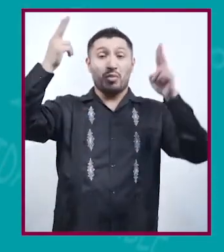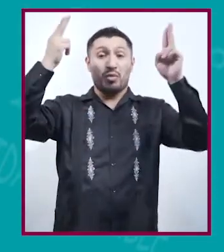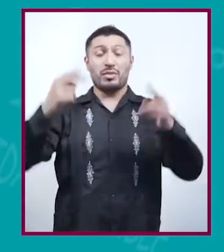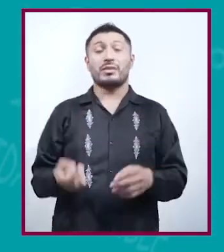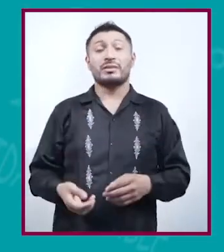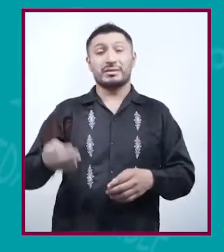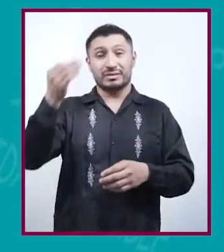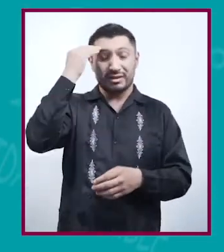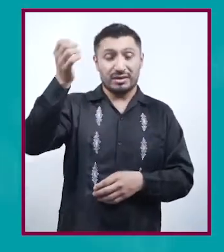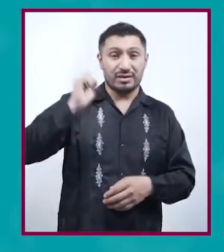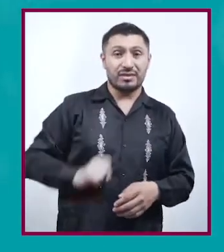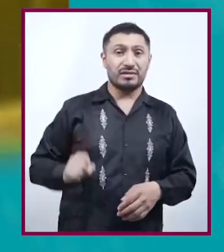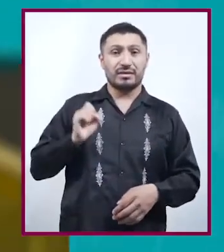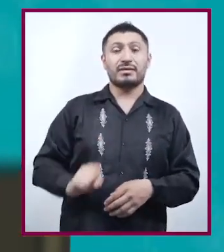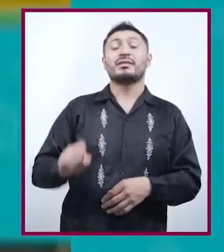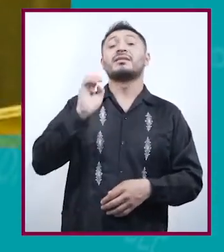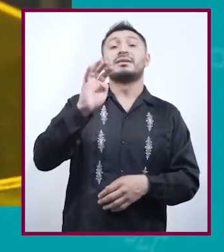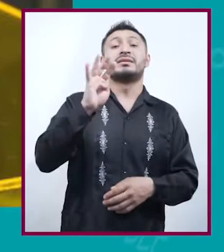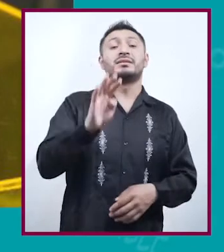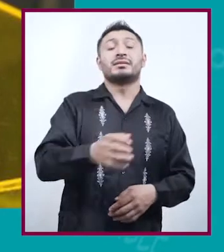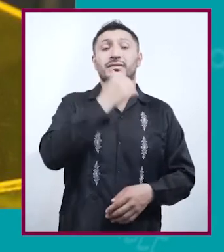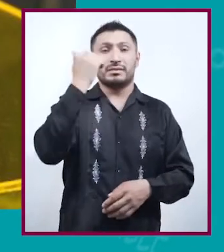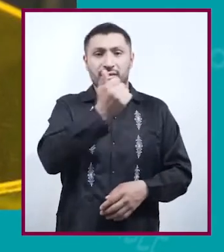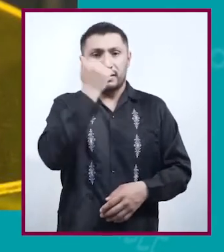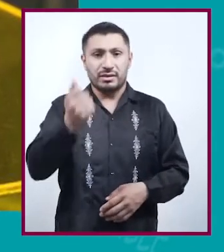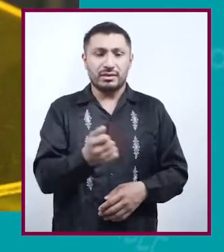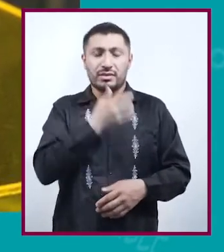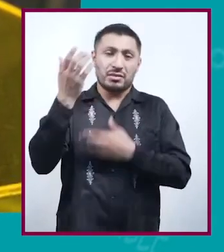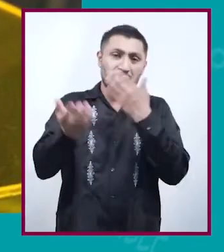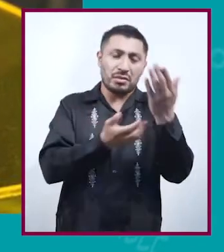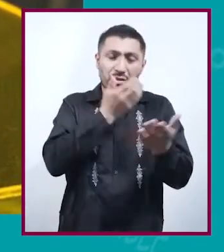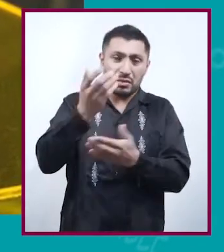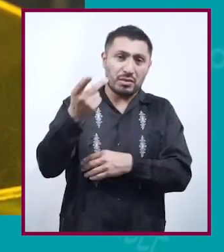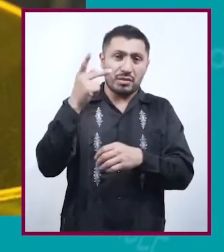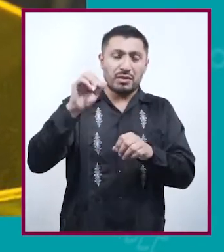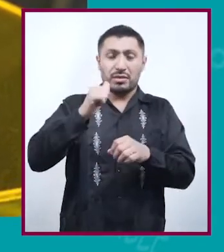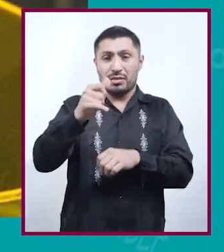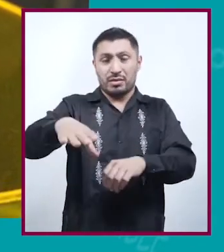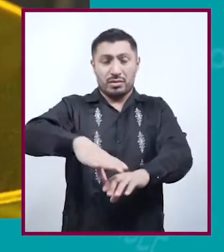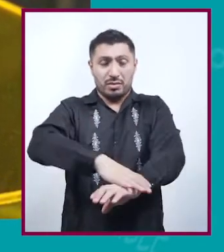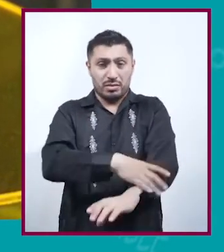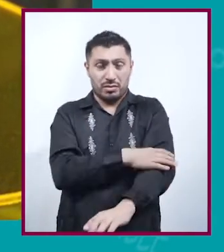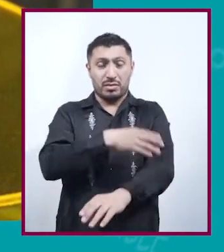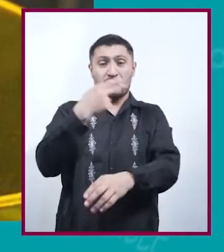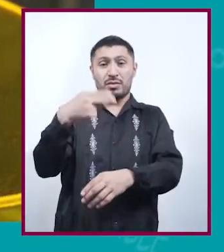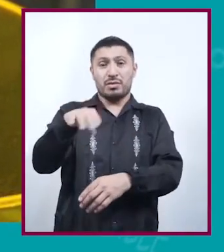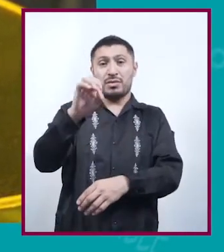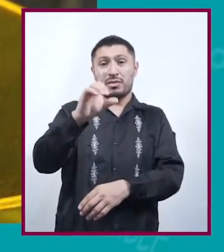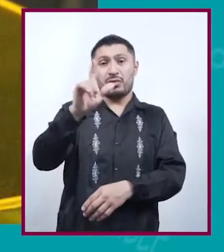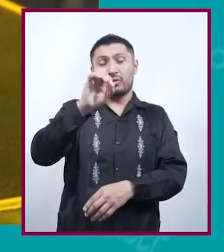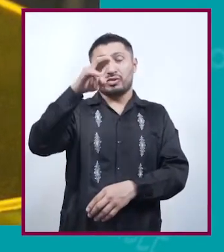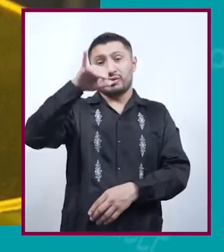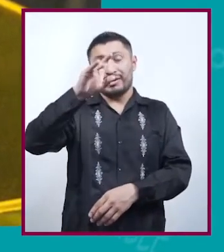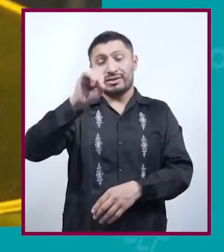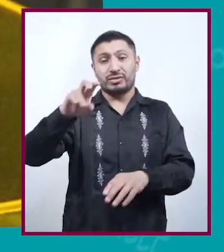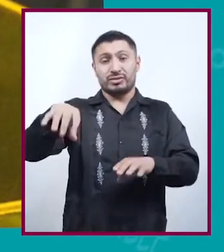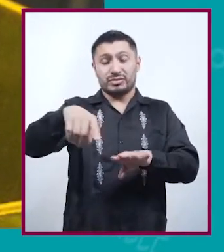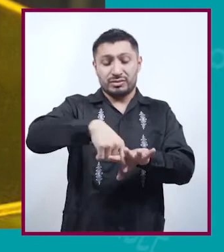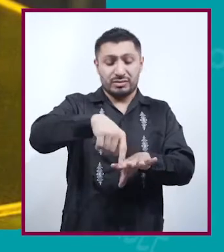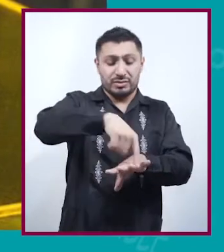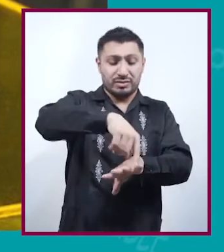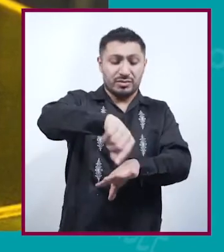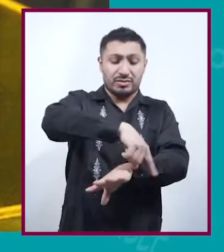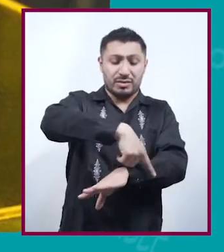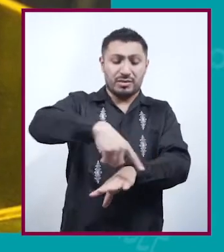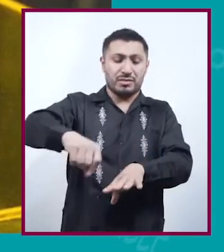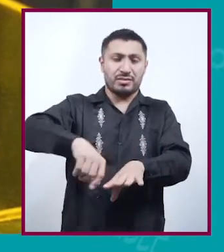su prestigiosa universidad. Durante el siglo XIX, los estudiantes popularizaron estos botines llamados